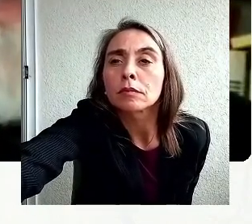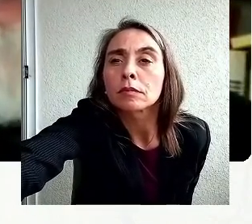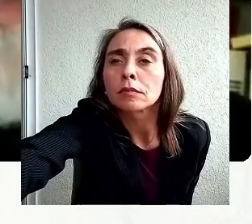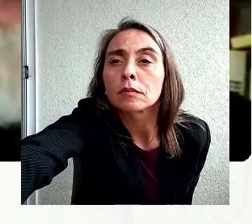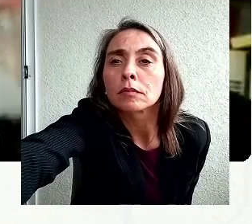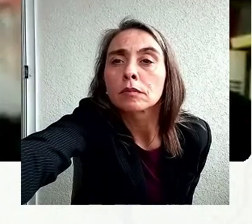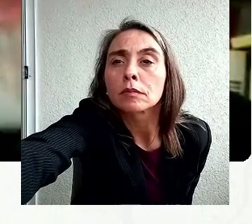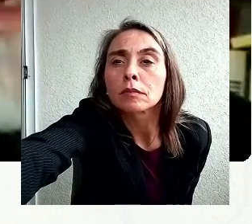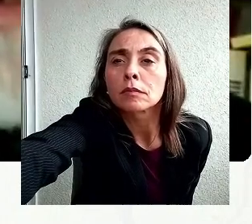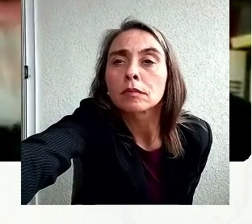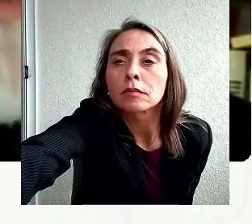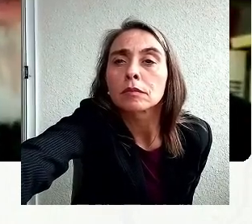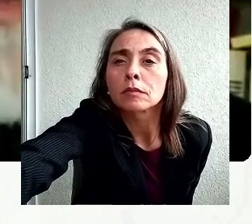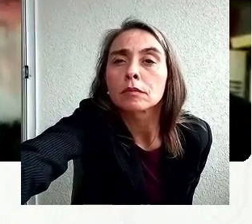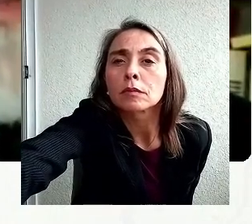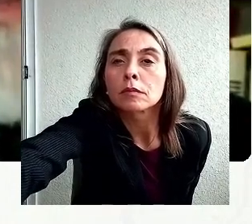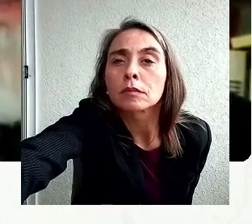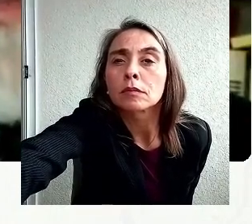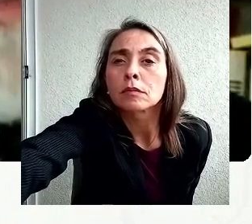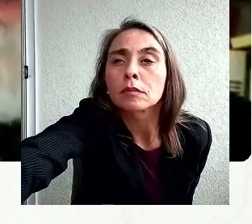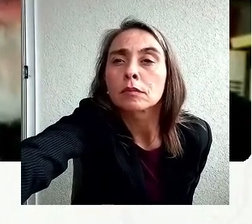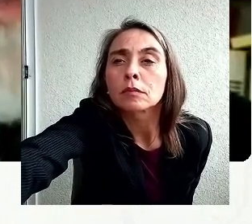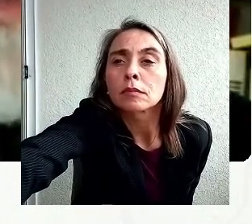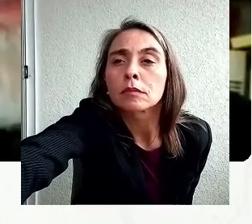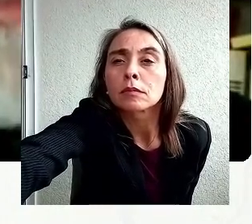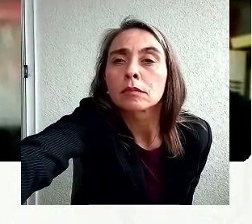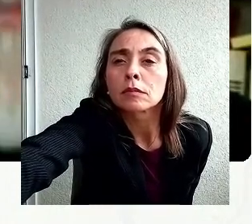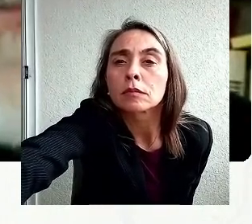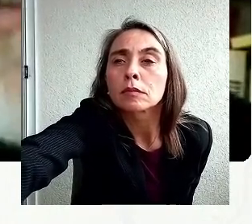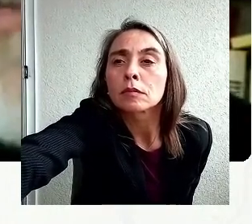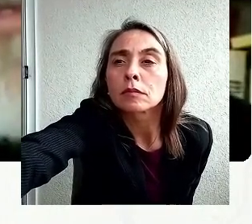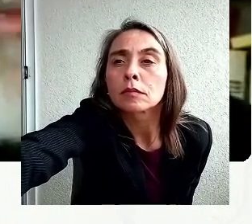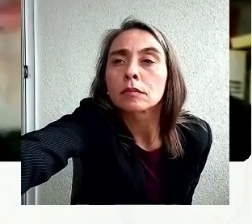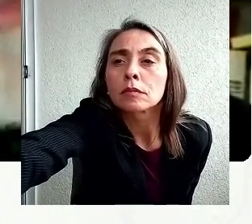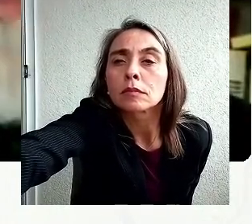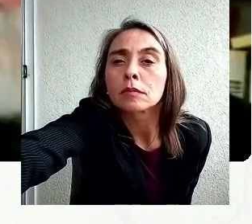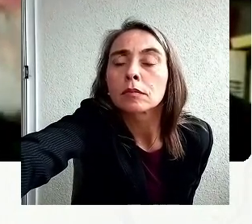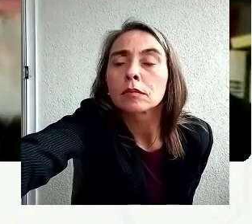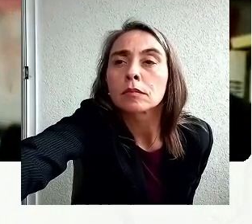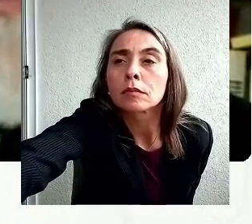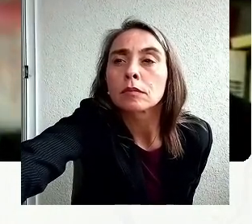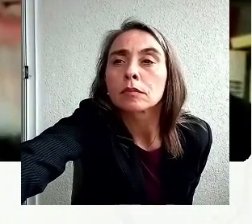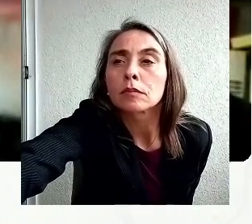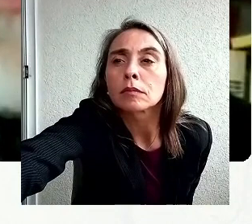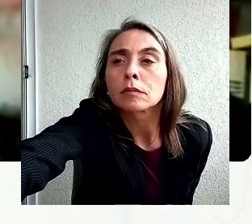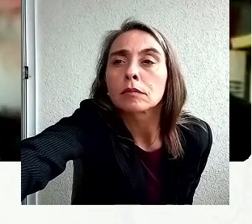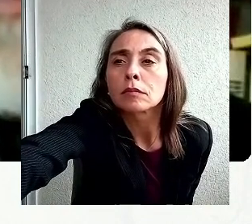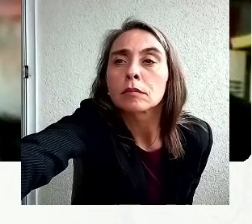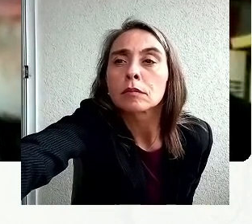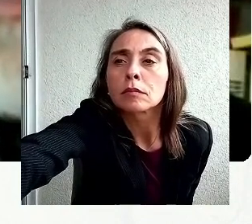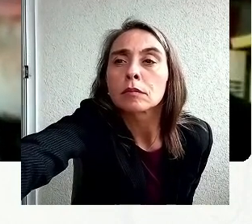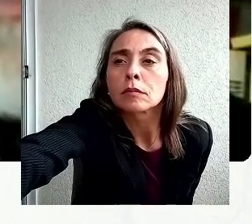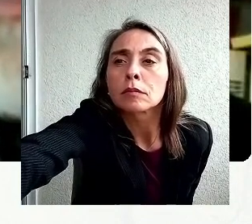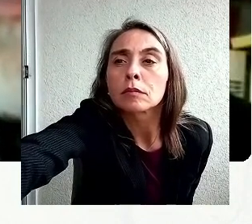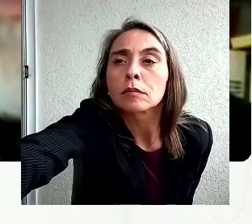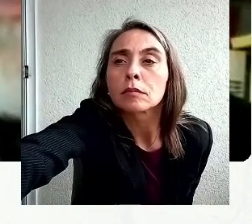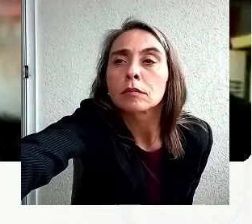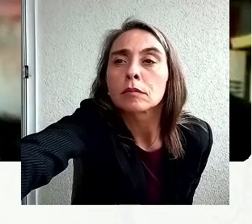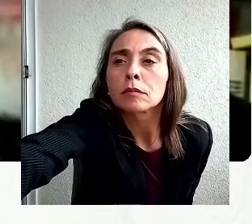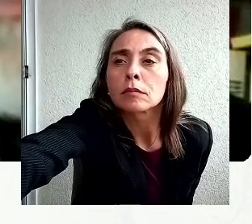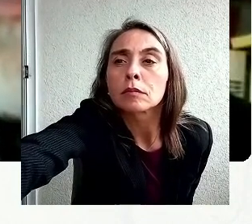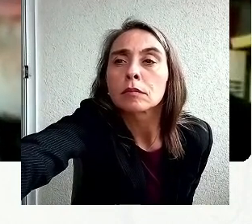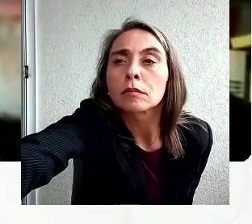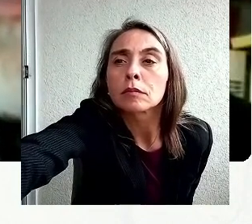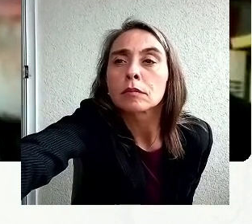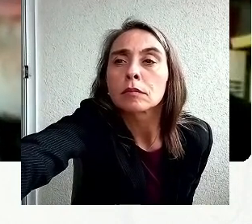revertirlo. Entonces son dos formas de hacerlo, que no podemos poner todos los huevos al mismo cesto, pero